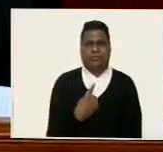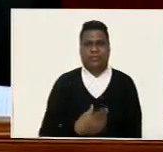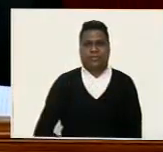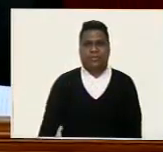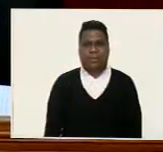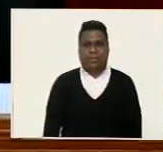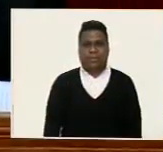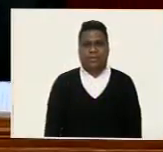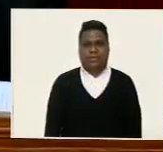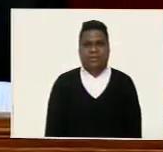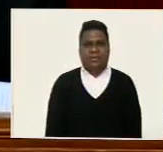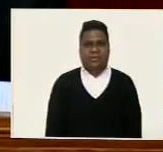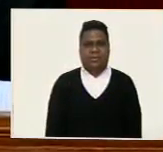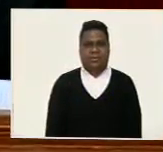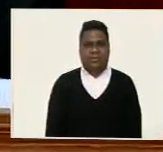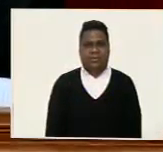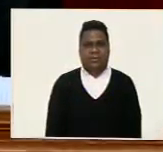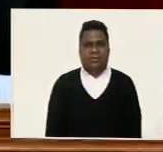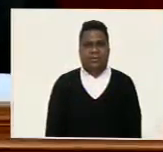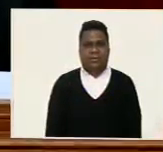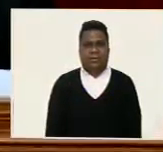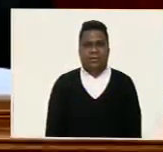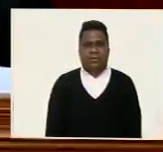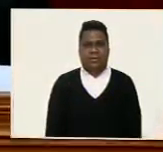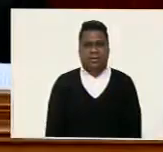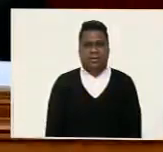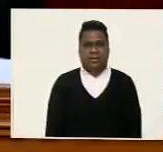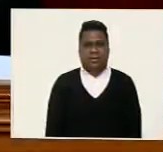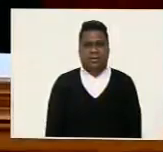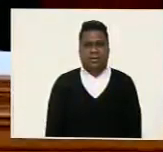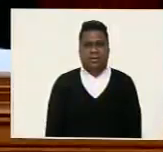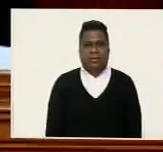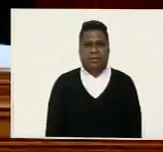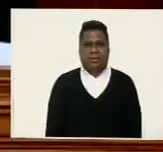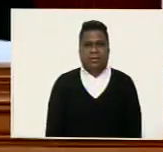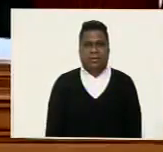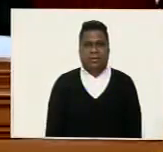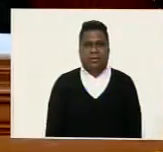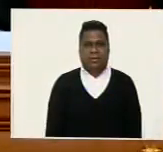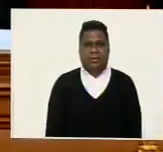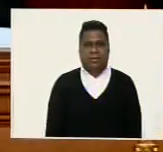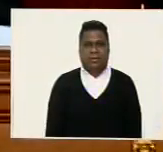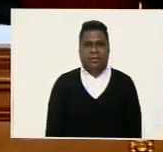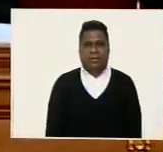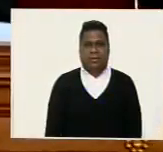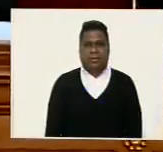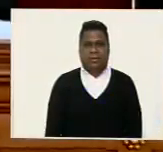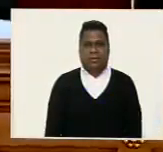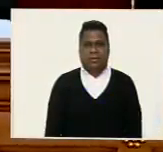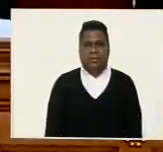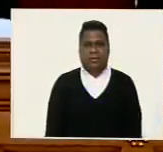¿Ah? No, no. Ese es el preámbulo.